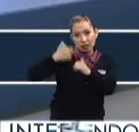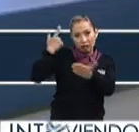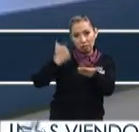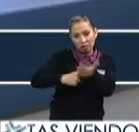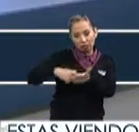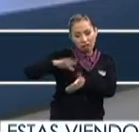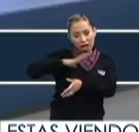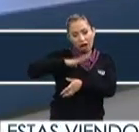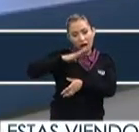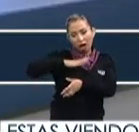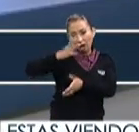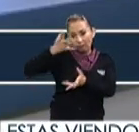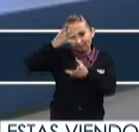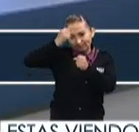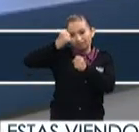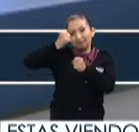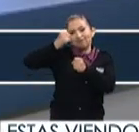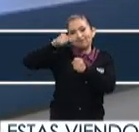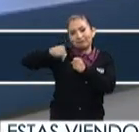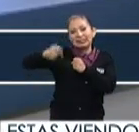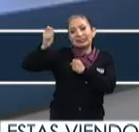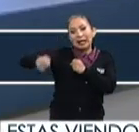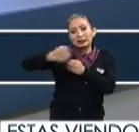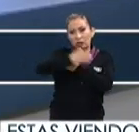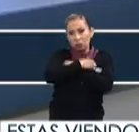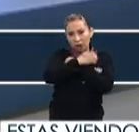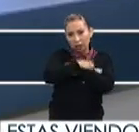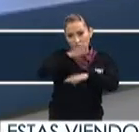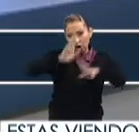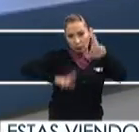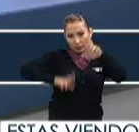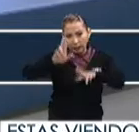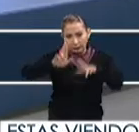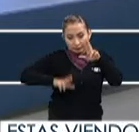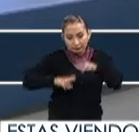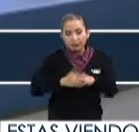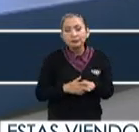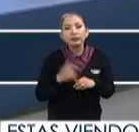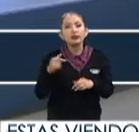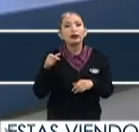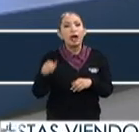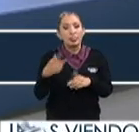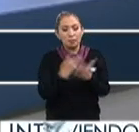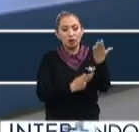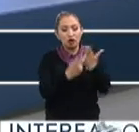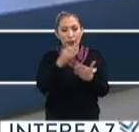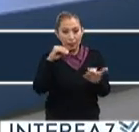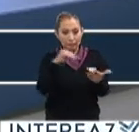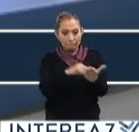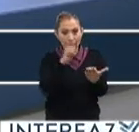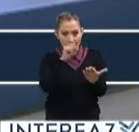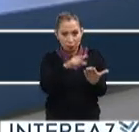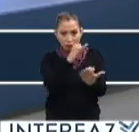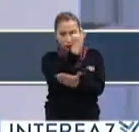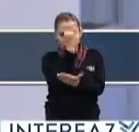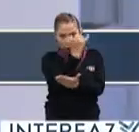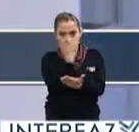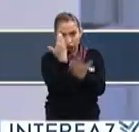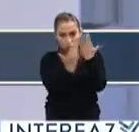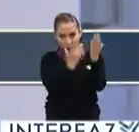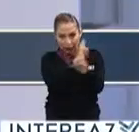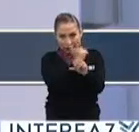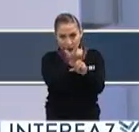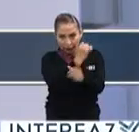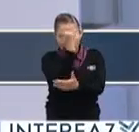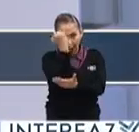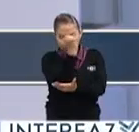dentro el concepto está dentro de lo que es la educación normalista, dentro del plan de estudios mismo de preescolar, que estoy estudiando la